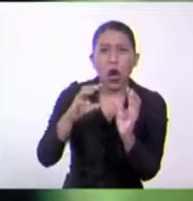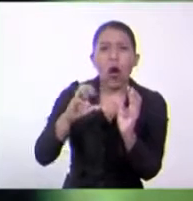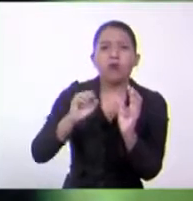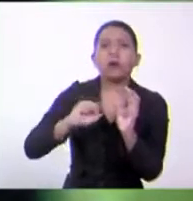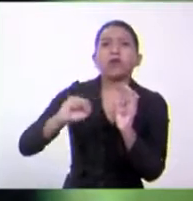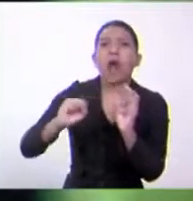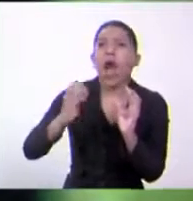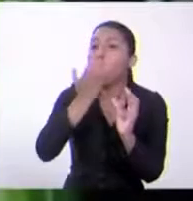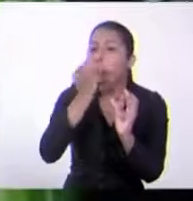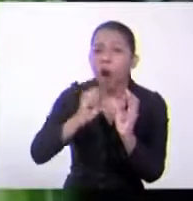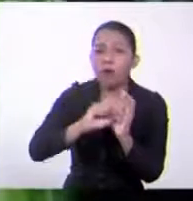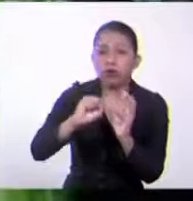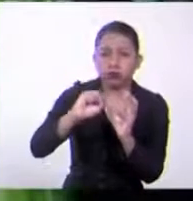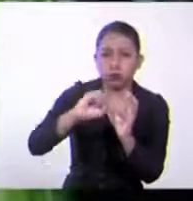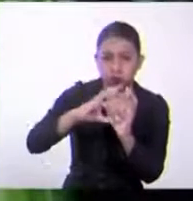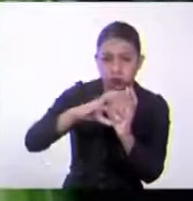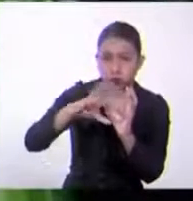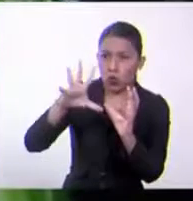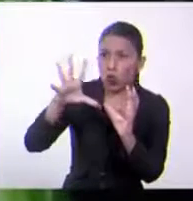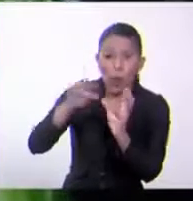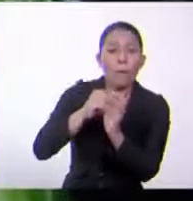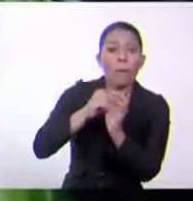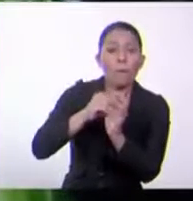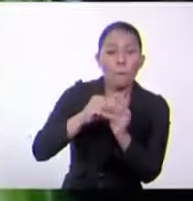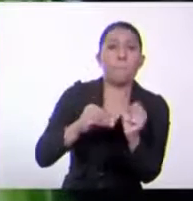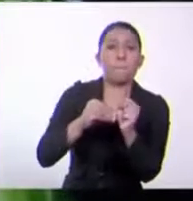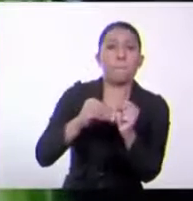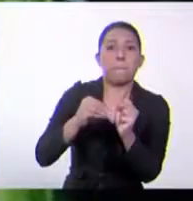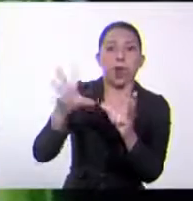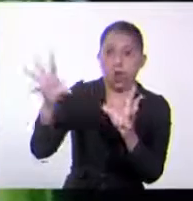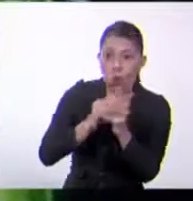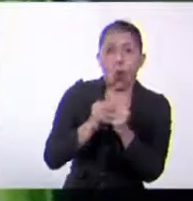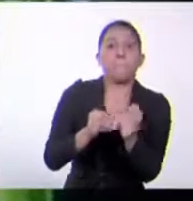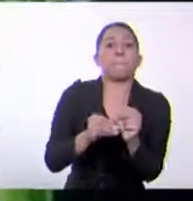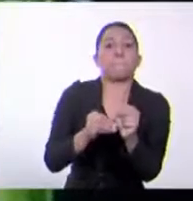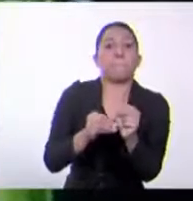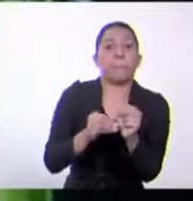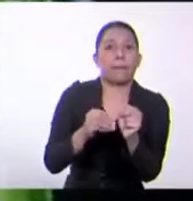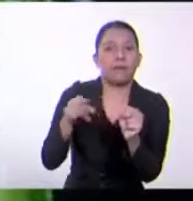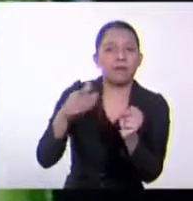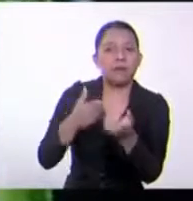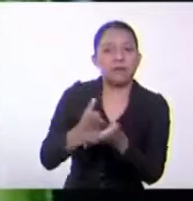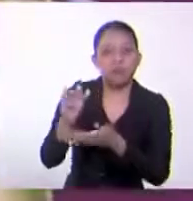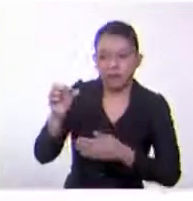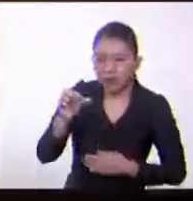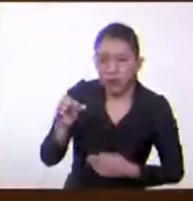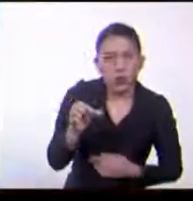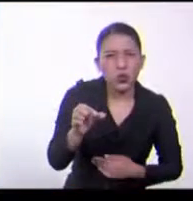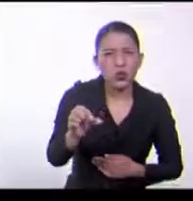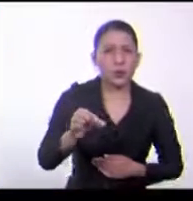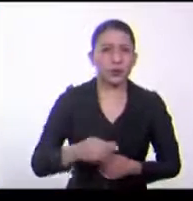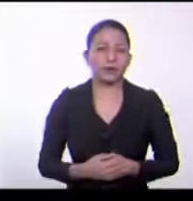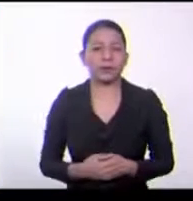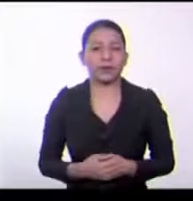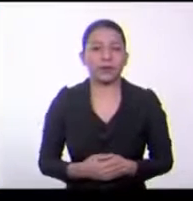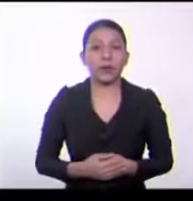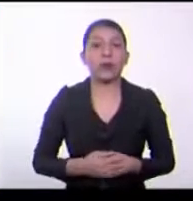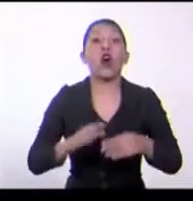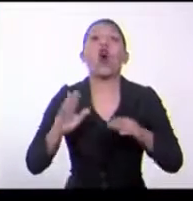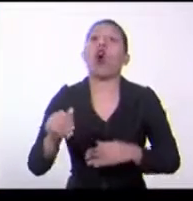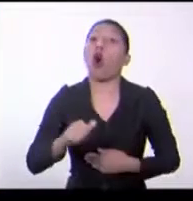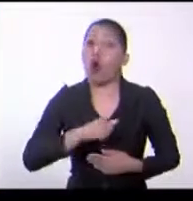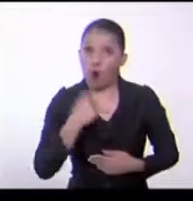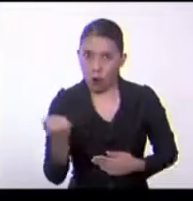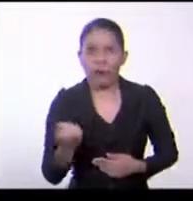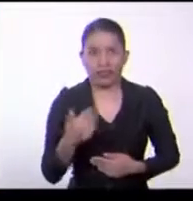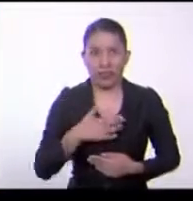agua, creando un vacío que succiona a sus presas, que pueden ser pequeños crustáceos. Aún queda una última